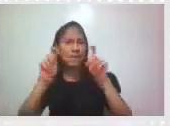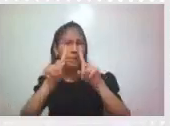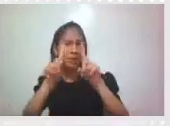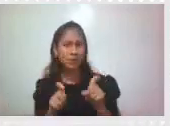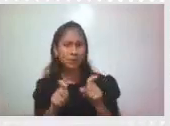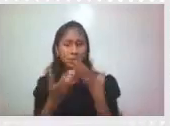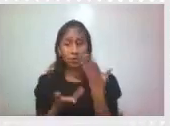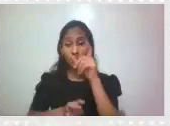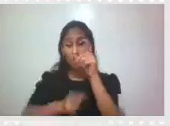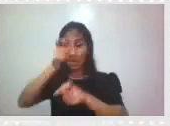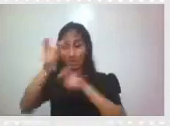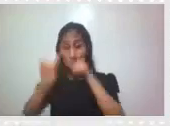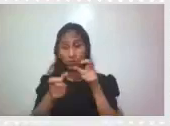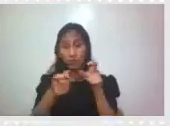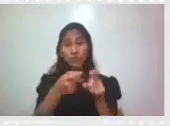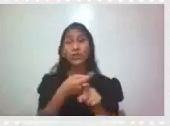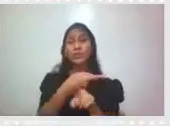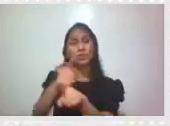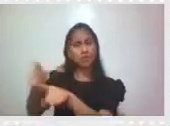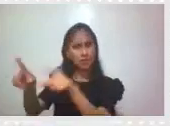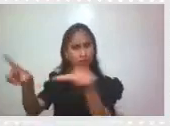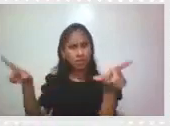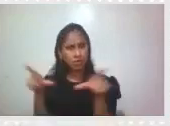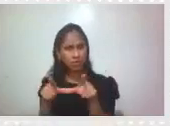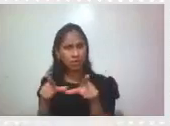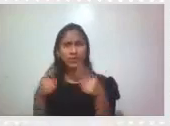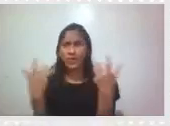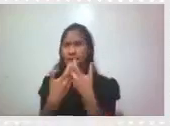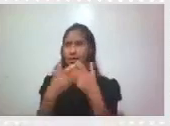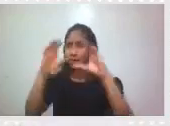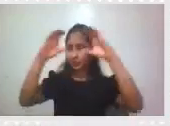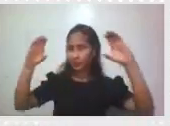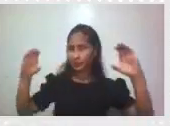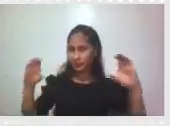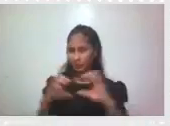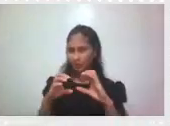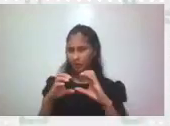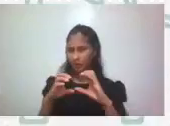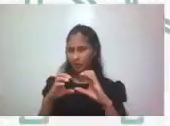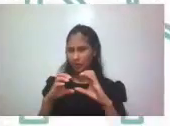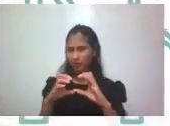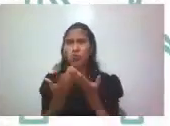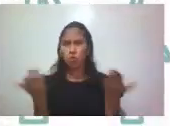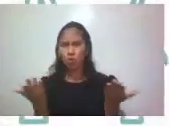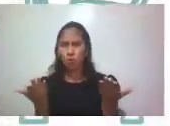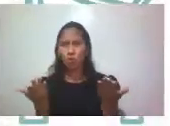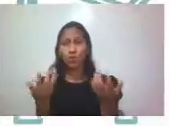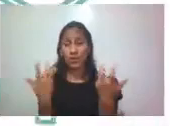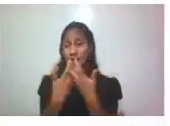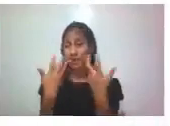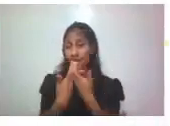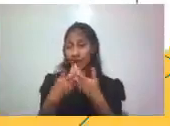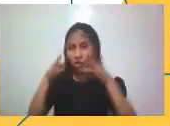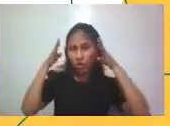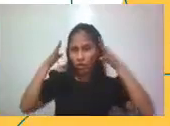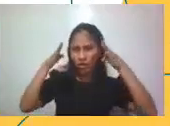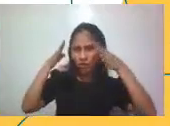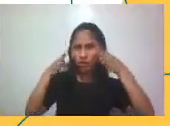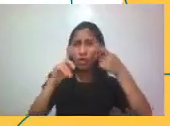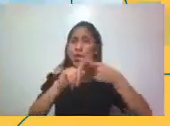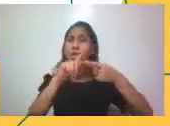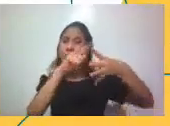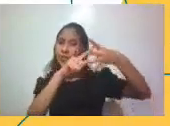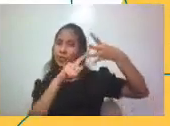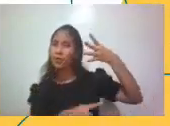participación ciudadana efectiva en los procesos de certificación ambiental se realiza bajo el enfoque de A, cultura